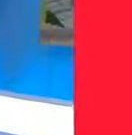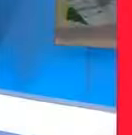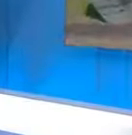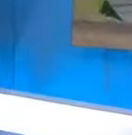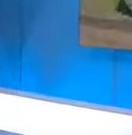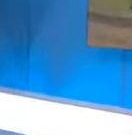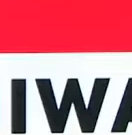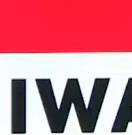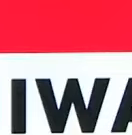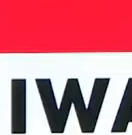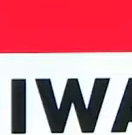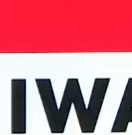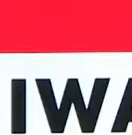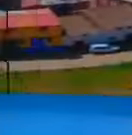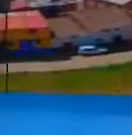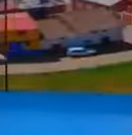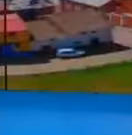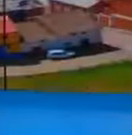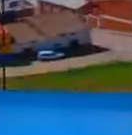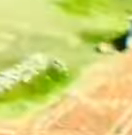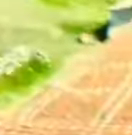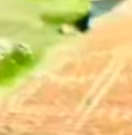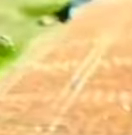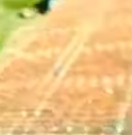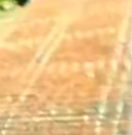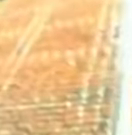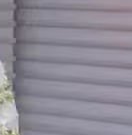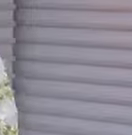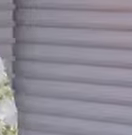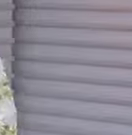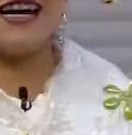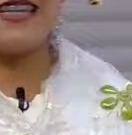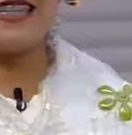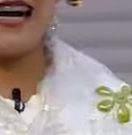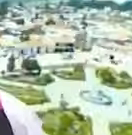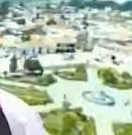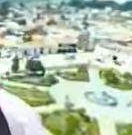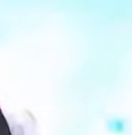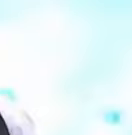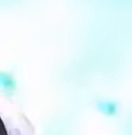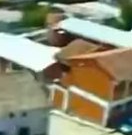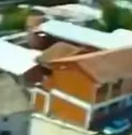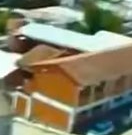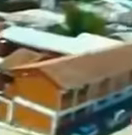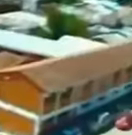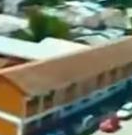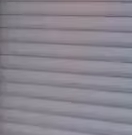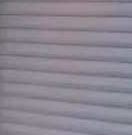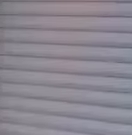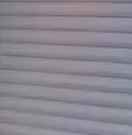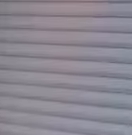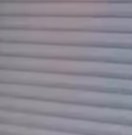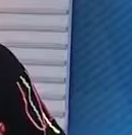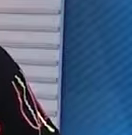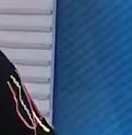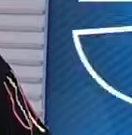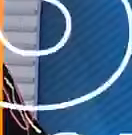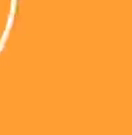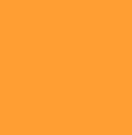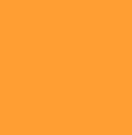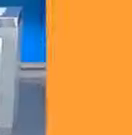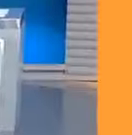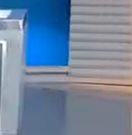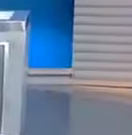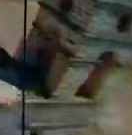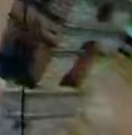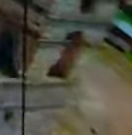de la mañana, Jiguasanaca, noticias actualizadas, de interés y enfocadas en los aymara hablantes del territorio nacional. A